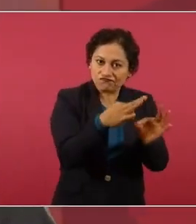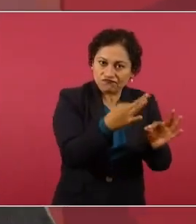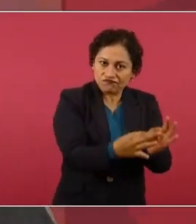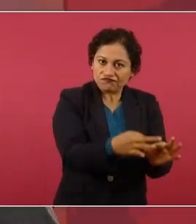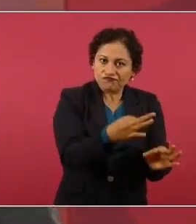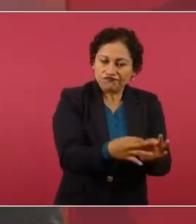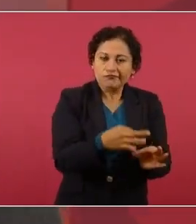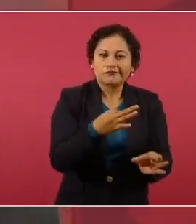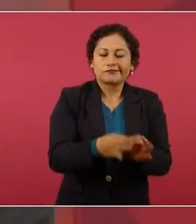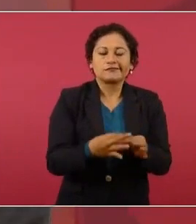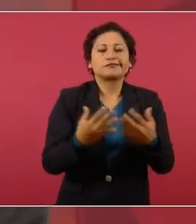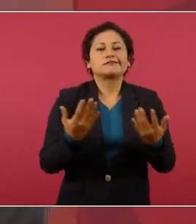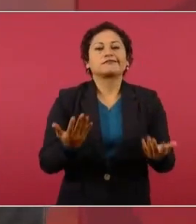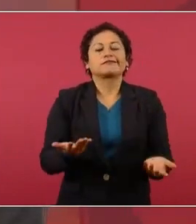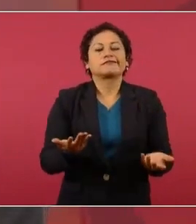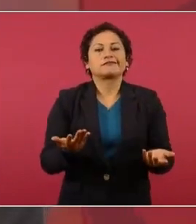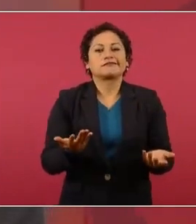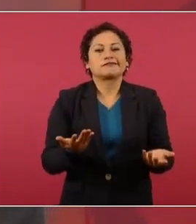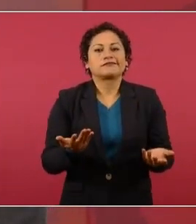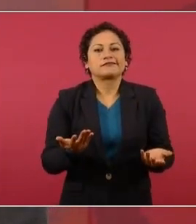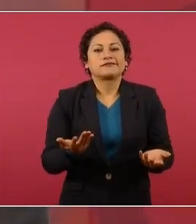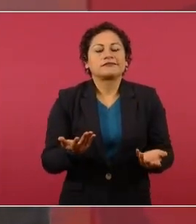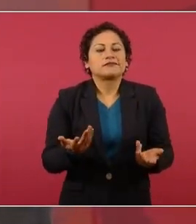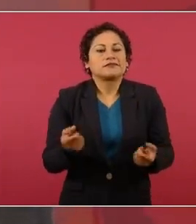haciendo pues un